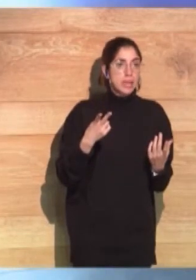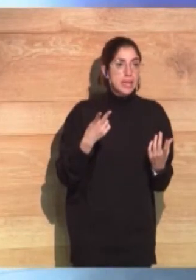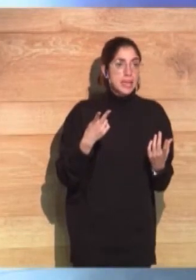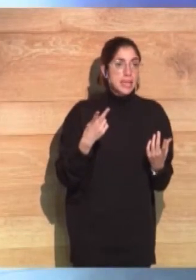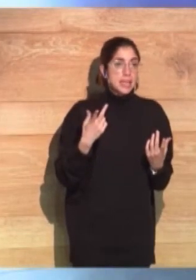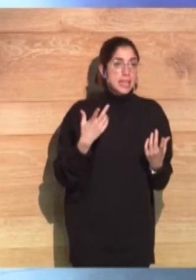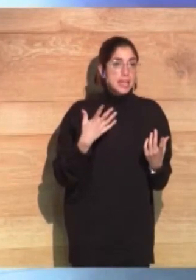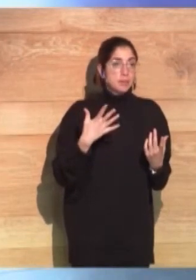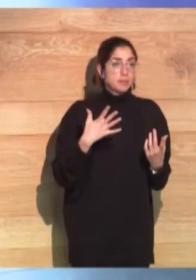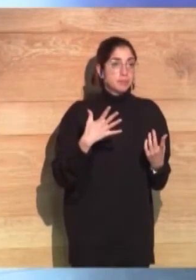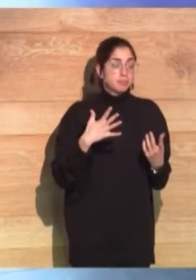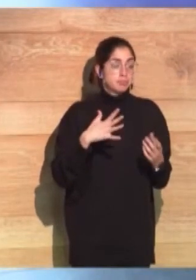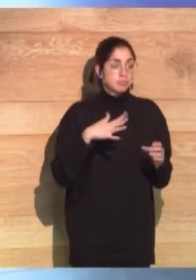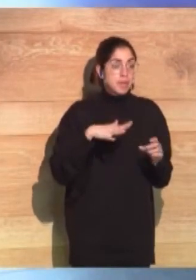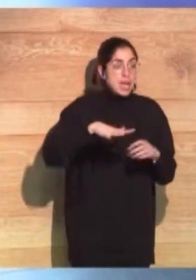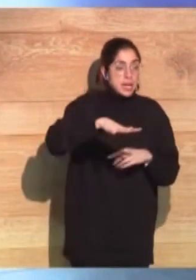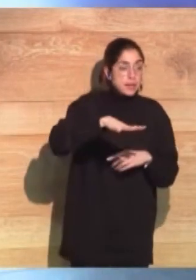integridad geográfica